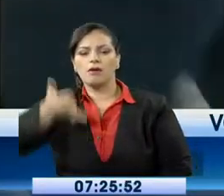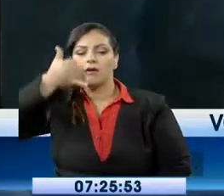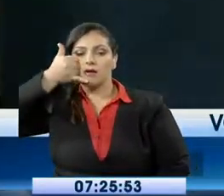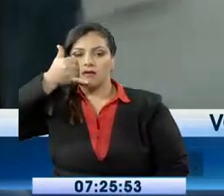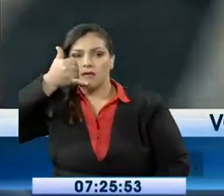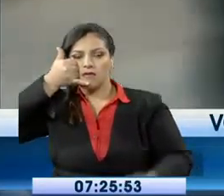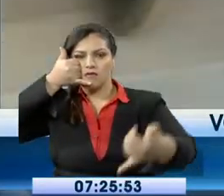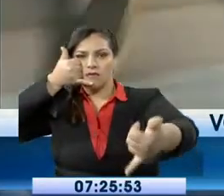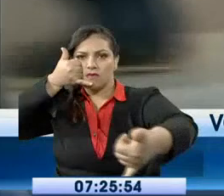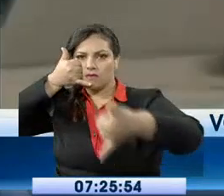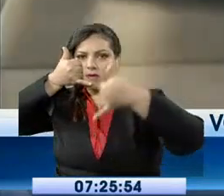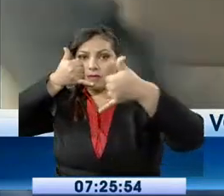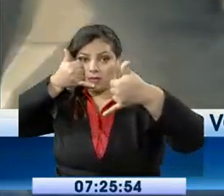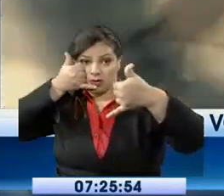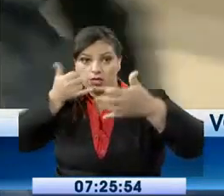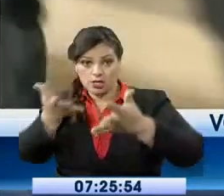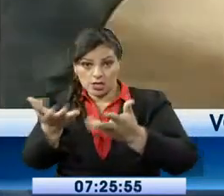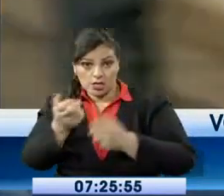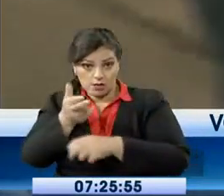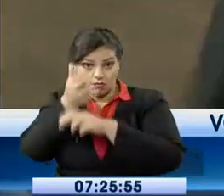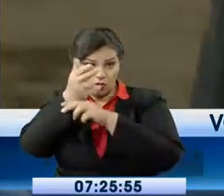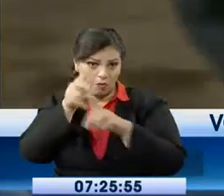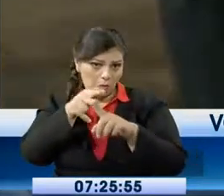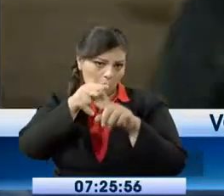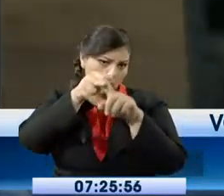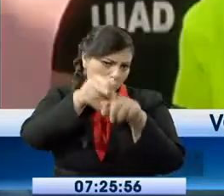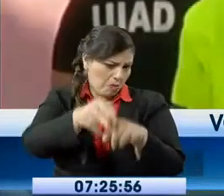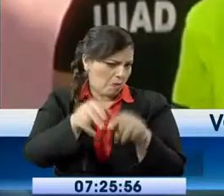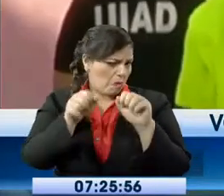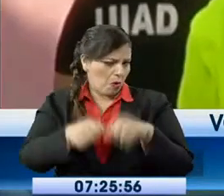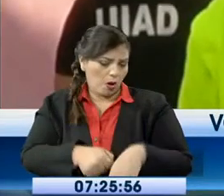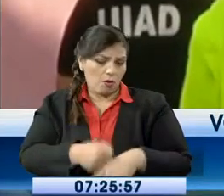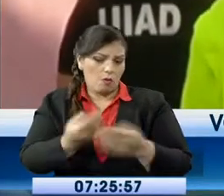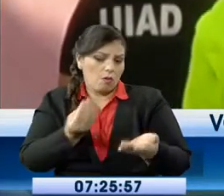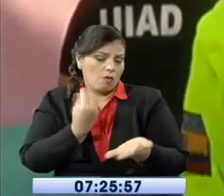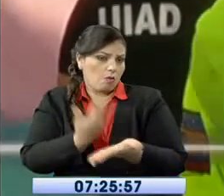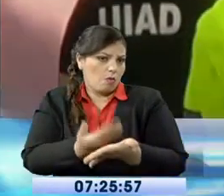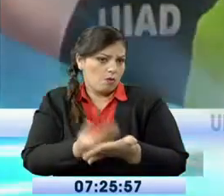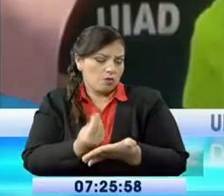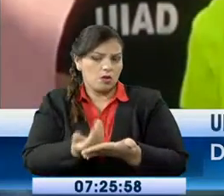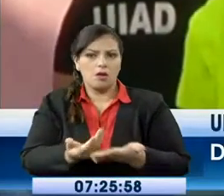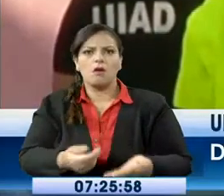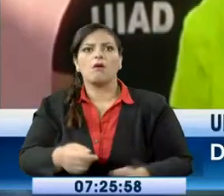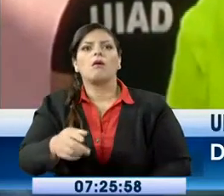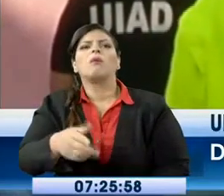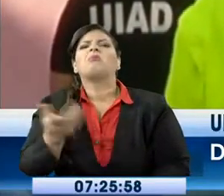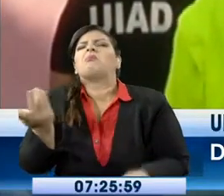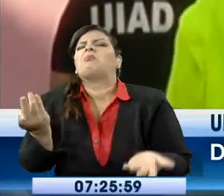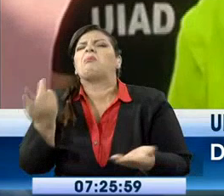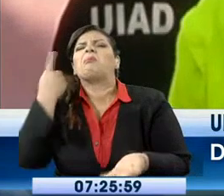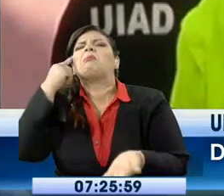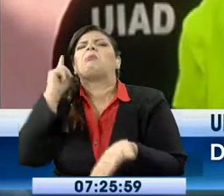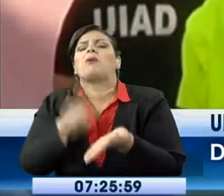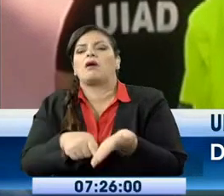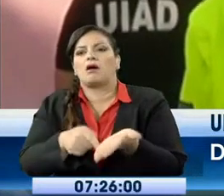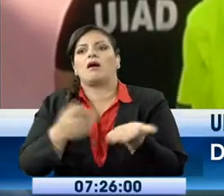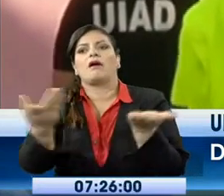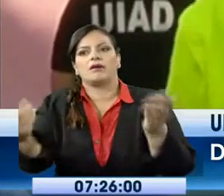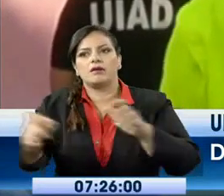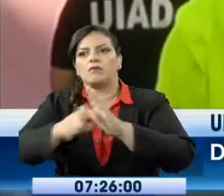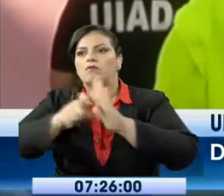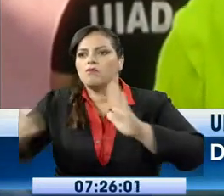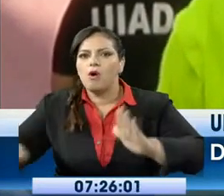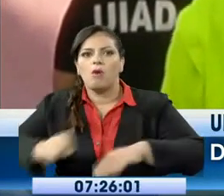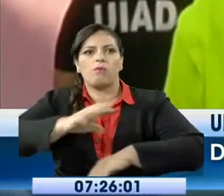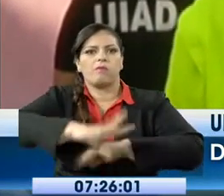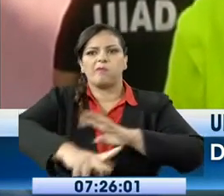a realizar eventos delictivos como robo a personas, robos a locales comerciales, intimidación a personas y